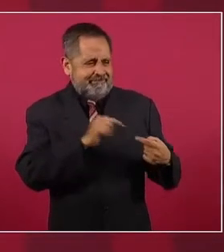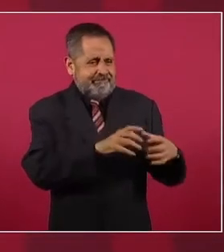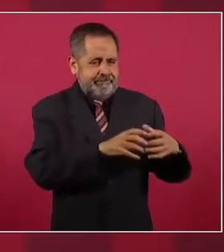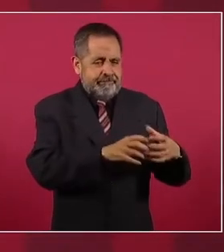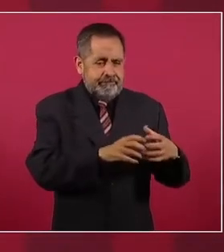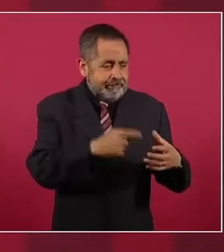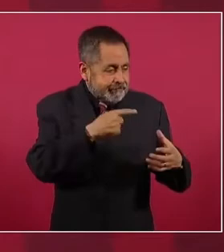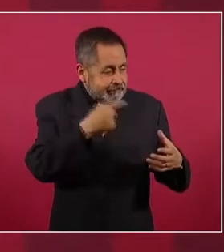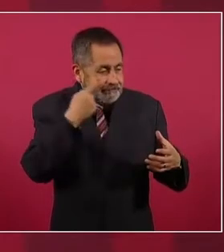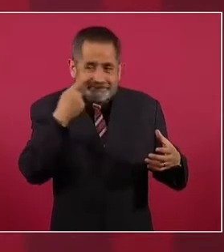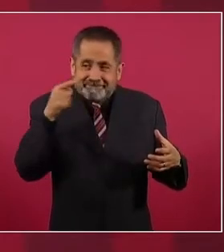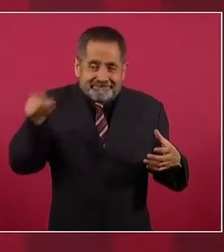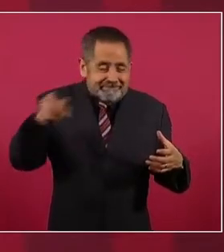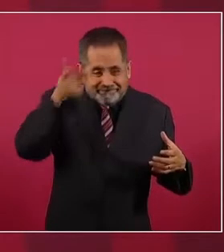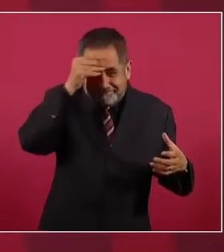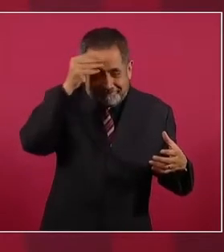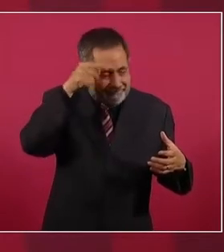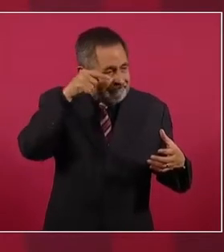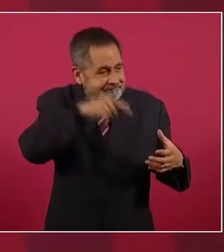tomaran en cuenta eso.